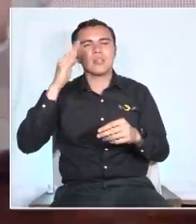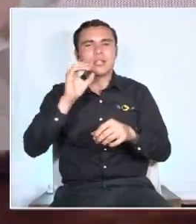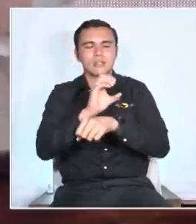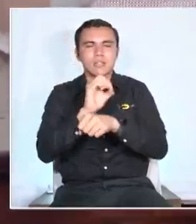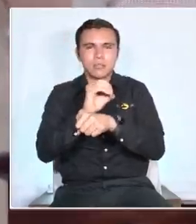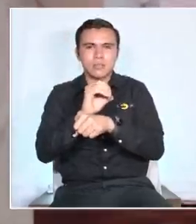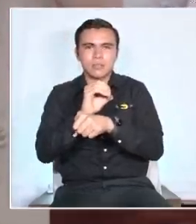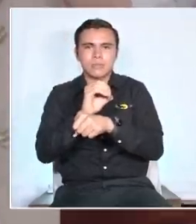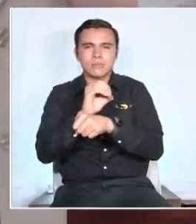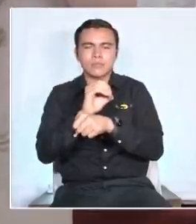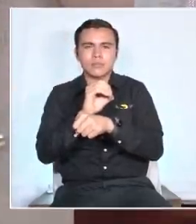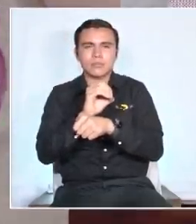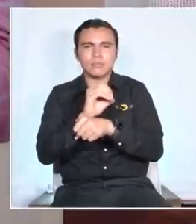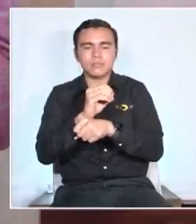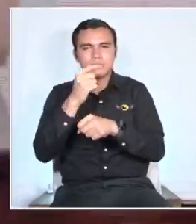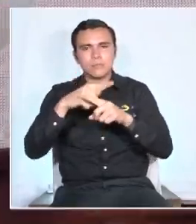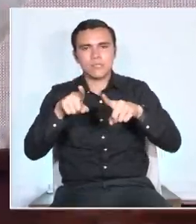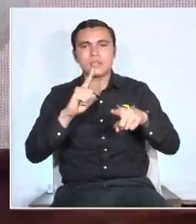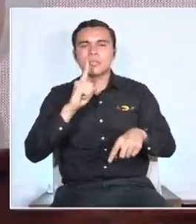oración, pero será